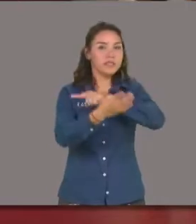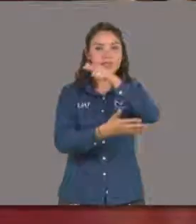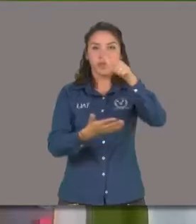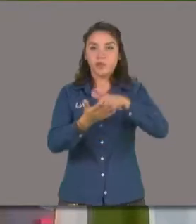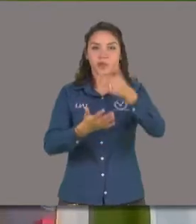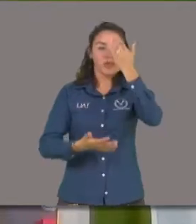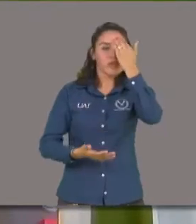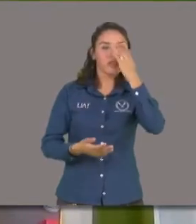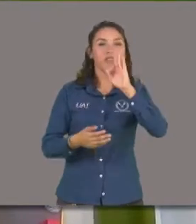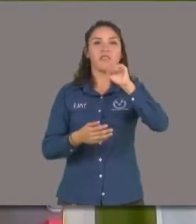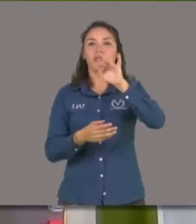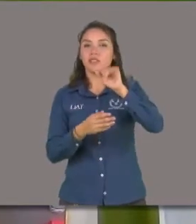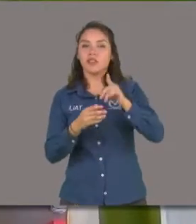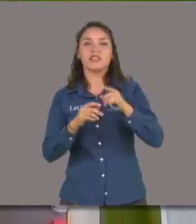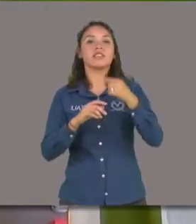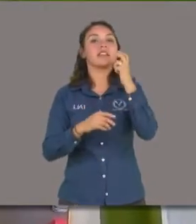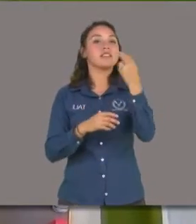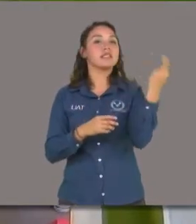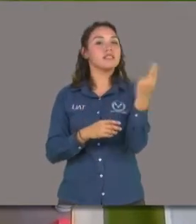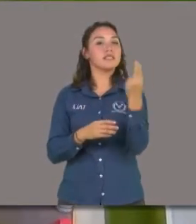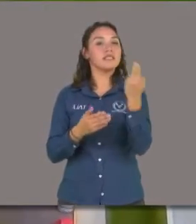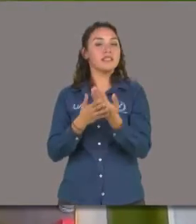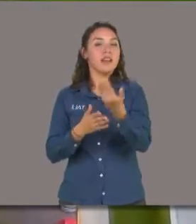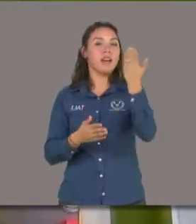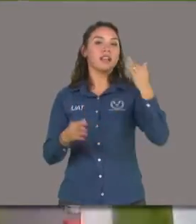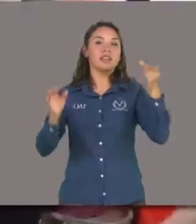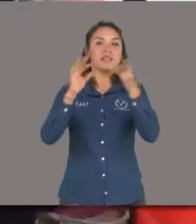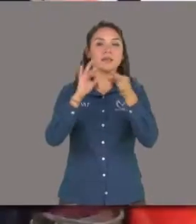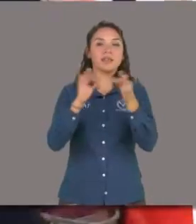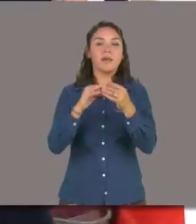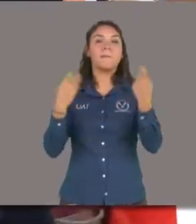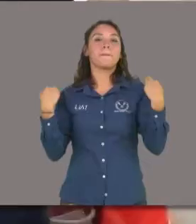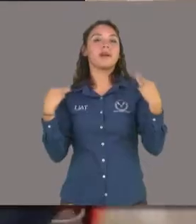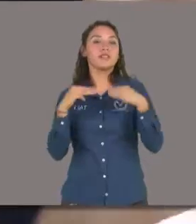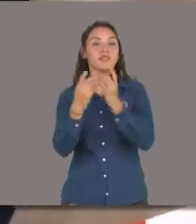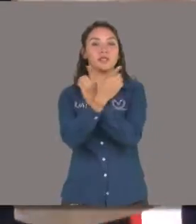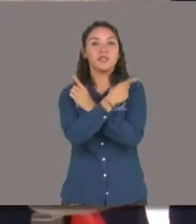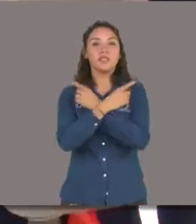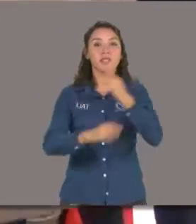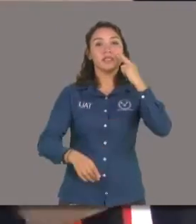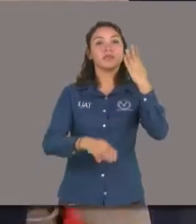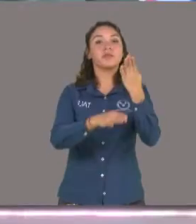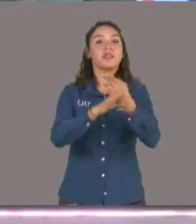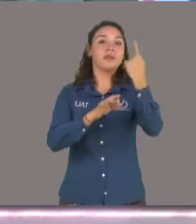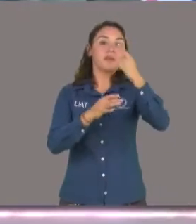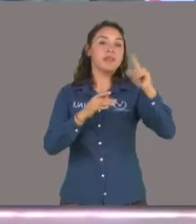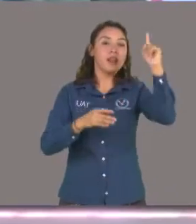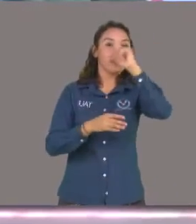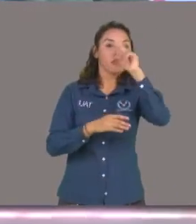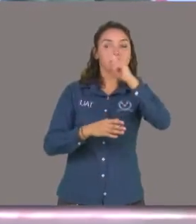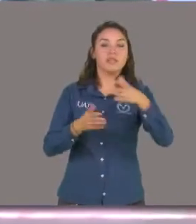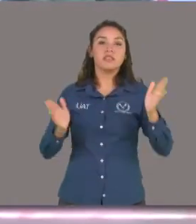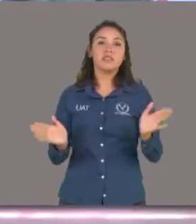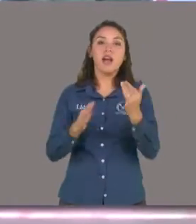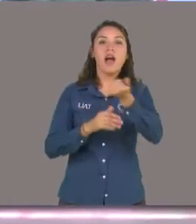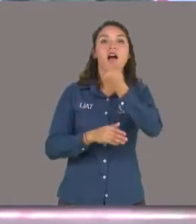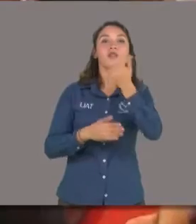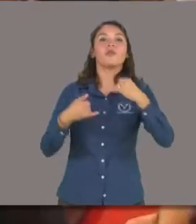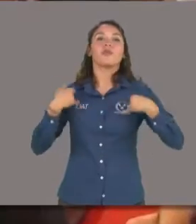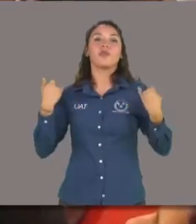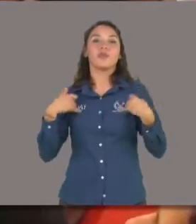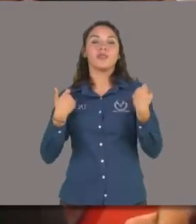formativos. Al dejarle la responsabilidad a las universidades de formar emprendedores en las diferentes áreas del conocimiento,